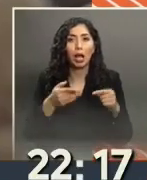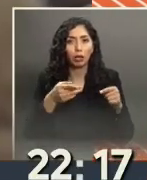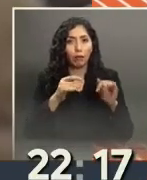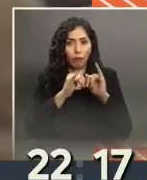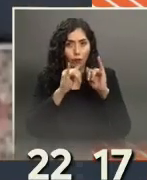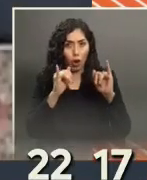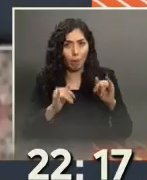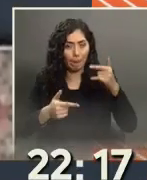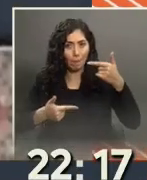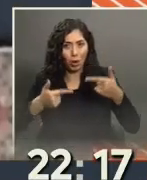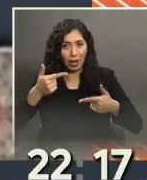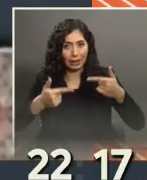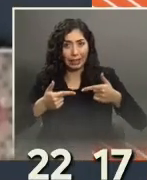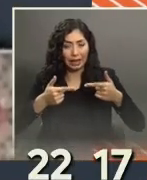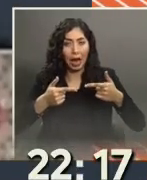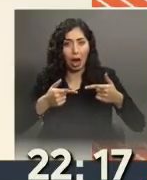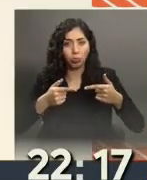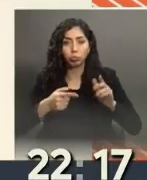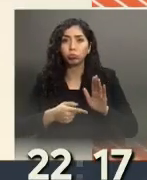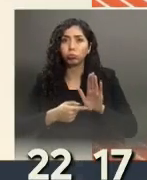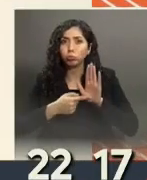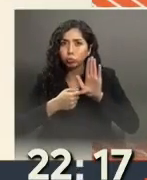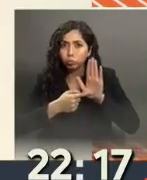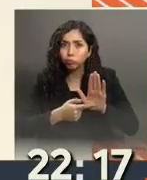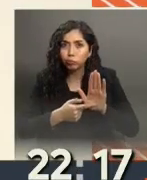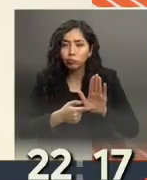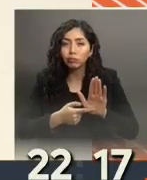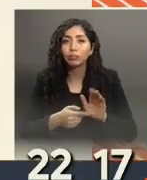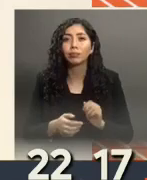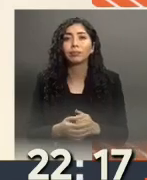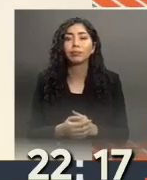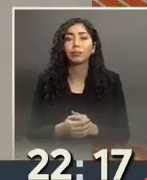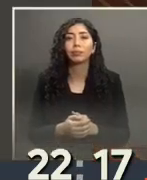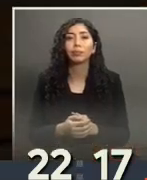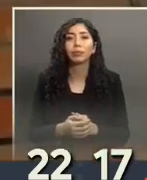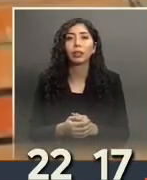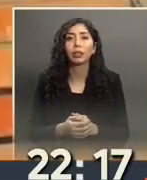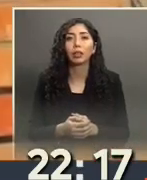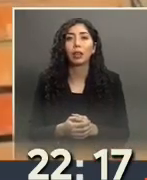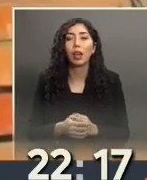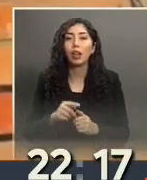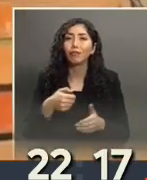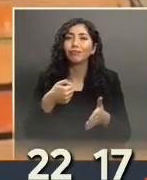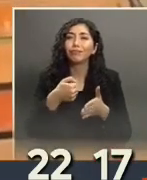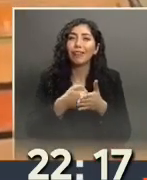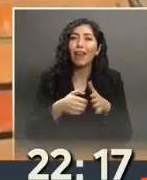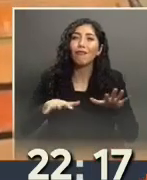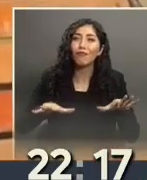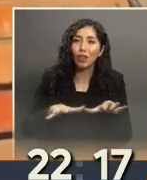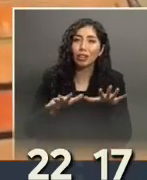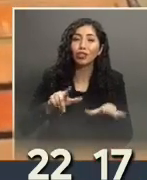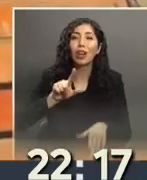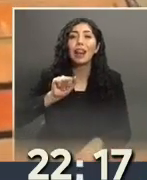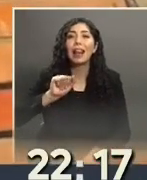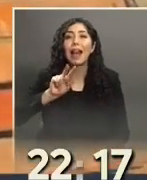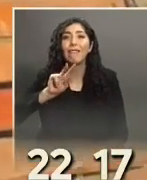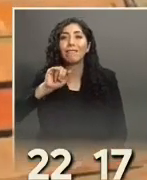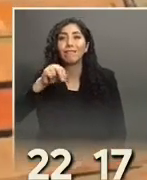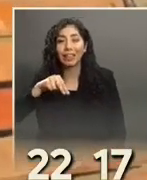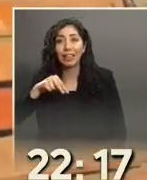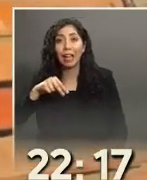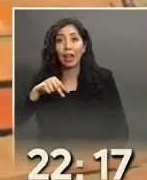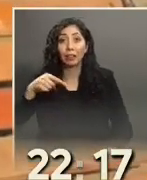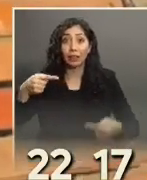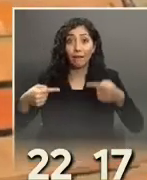estaba marcando un antes y un después el gran mérito joaquín lavín en el debate famoso con ricardo lagos fue